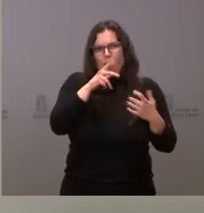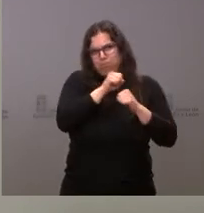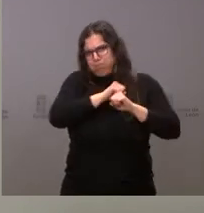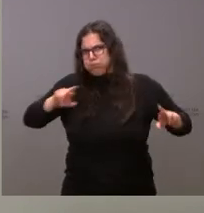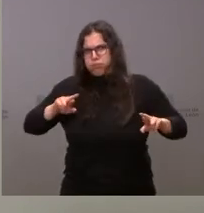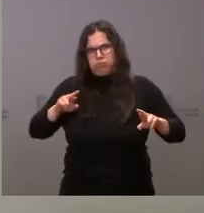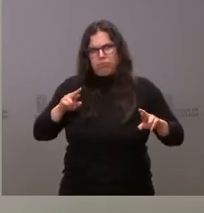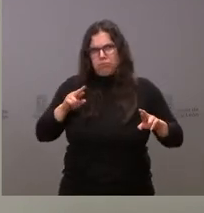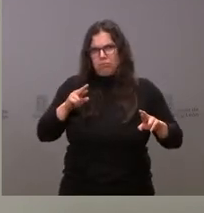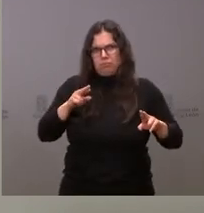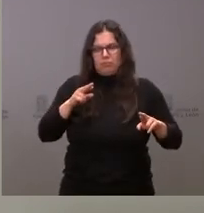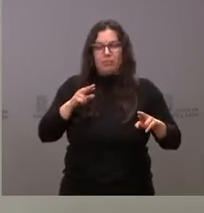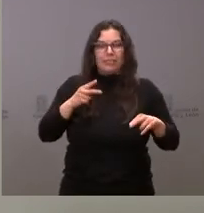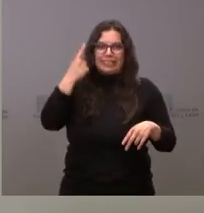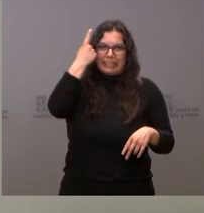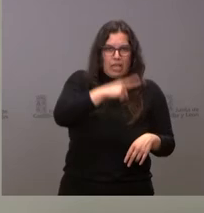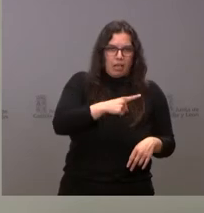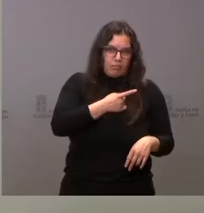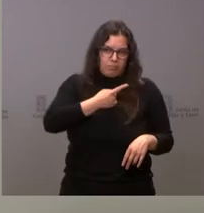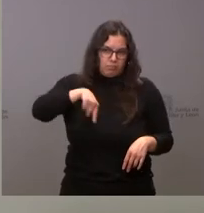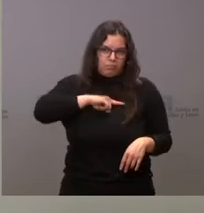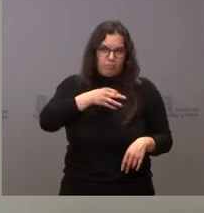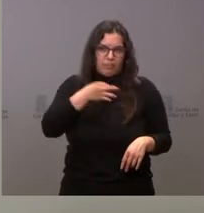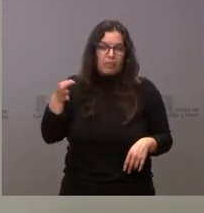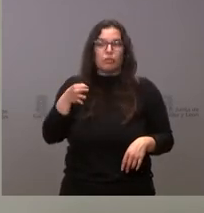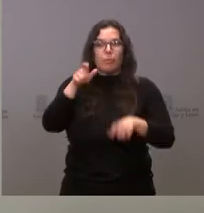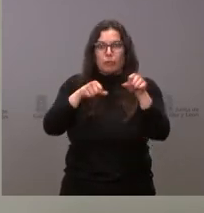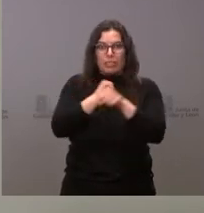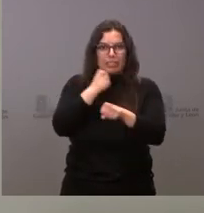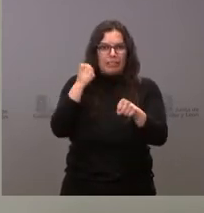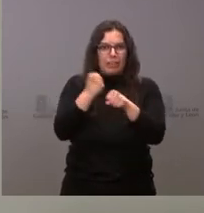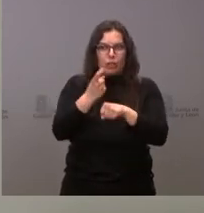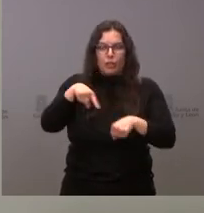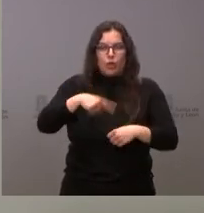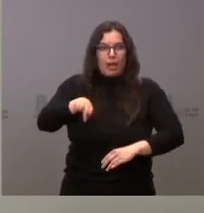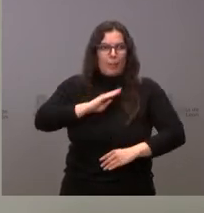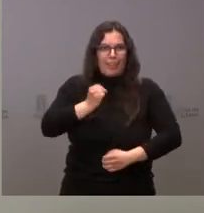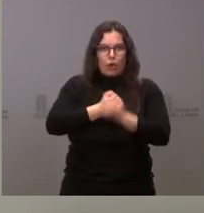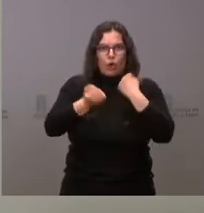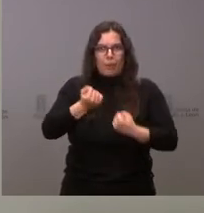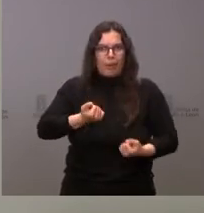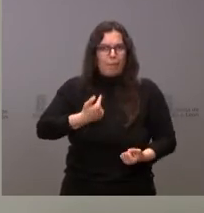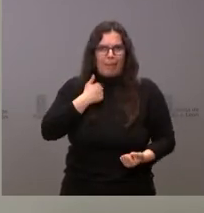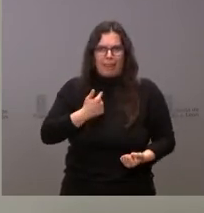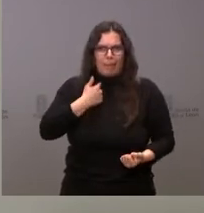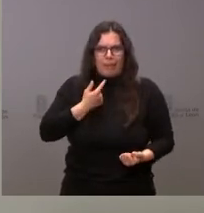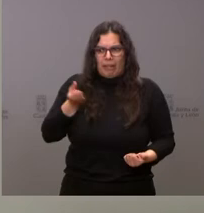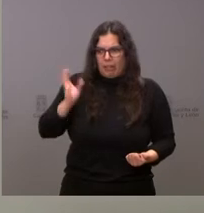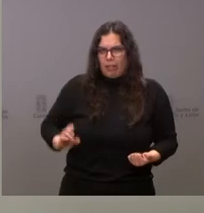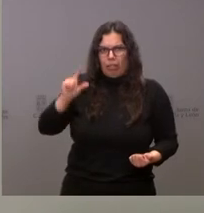problema se ha acrecentado somos muy conscientes de ellos muchos trabajadores están perdiendo poder adquisitivo muchas familias